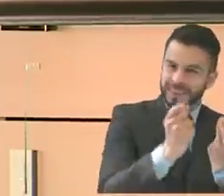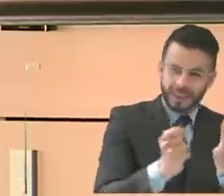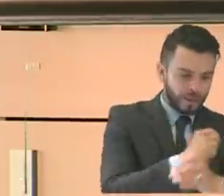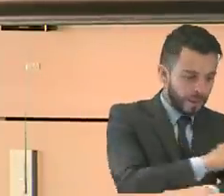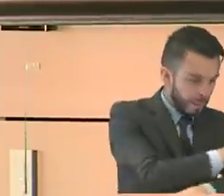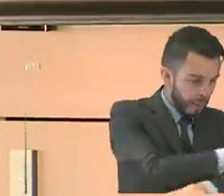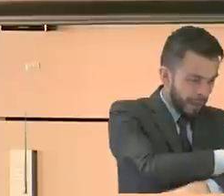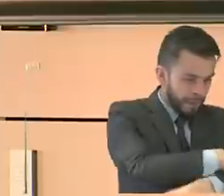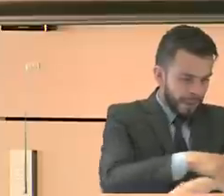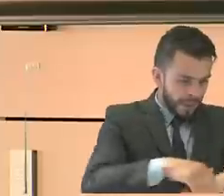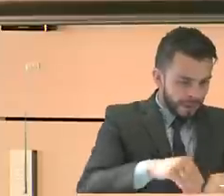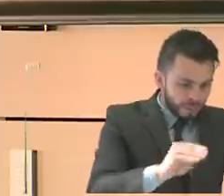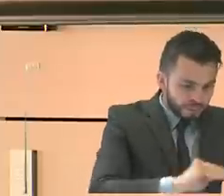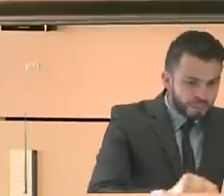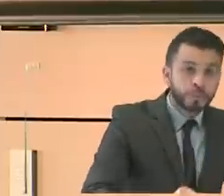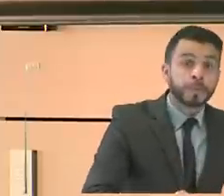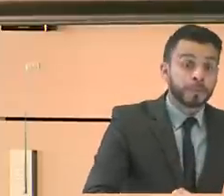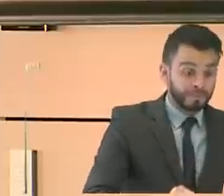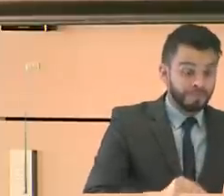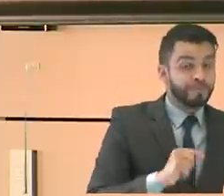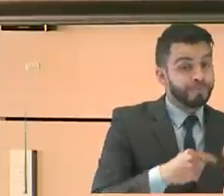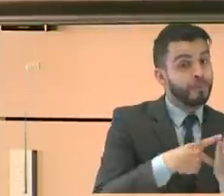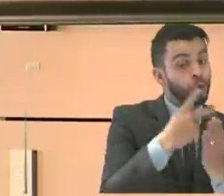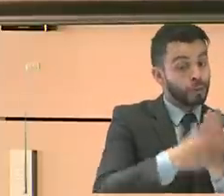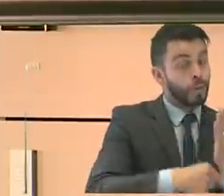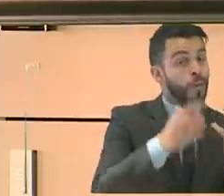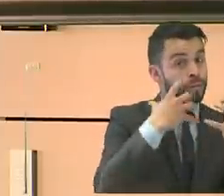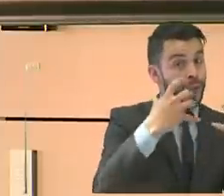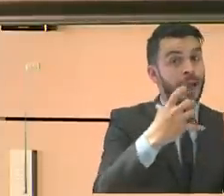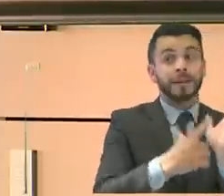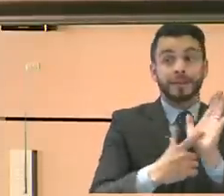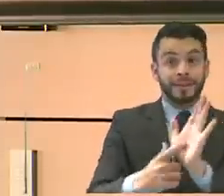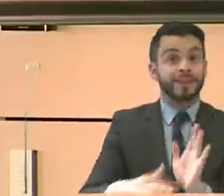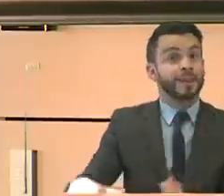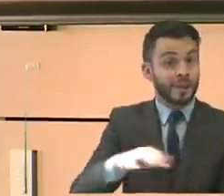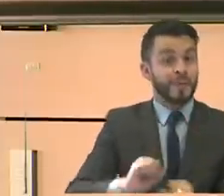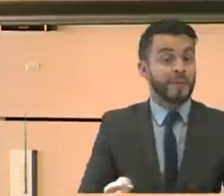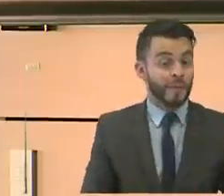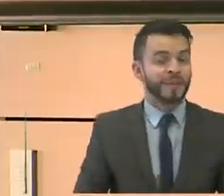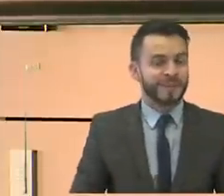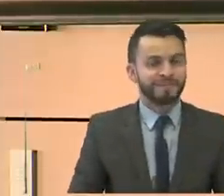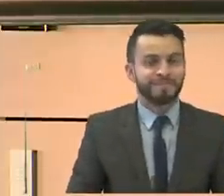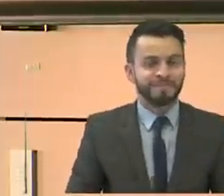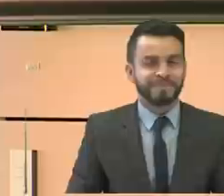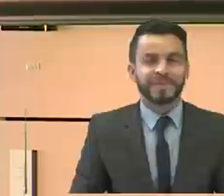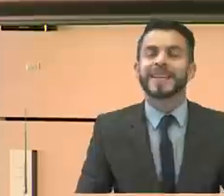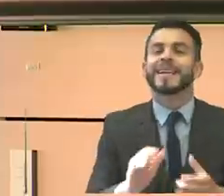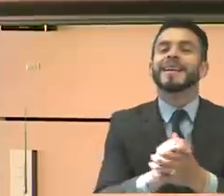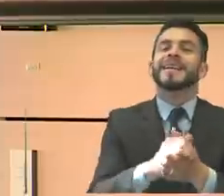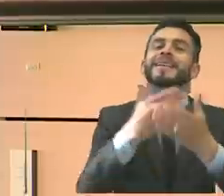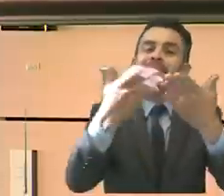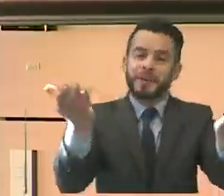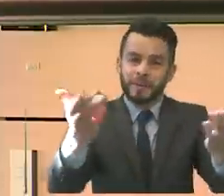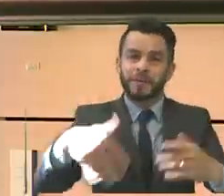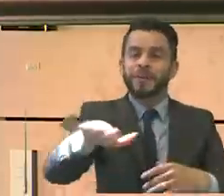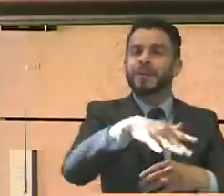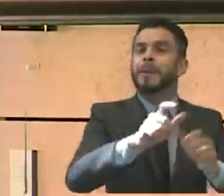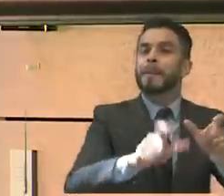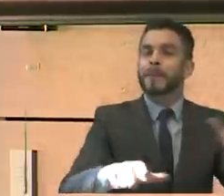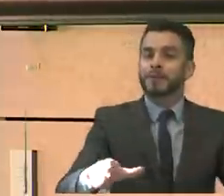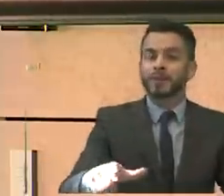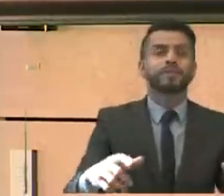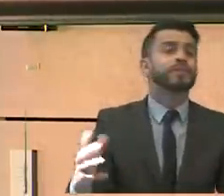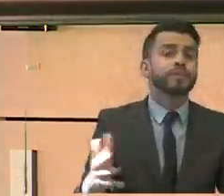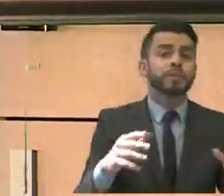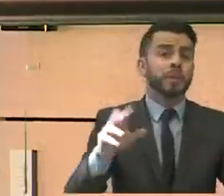de este proyecto emblemático para la ciudad. Saludamos también a quienes nos están acompañando desde la